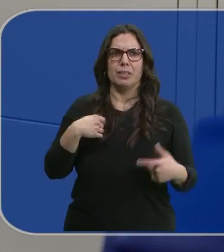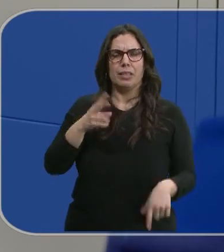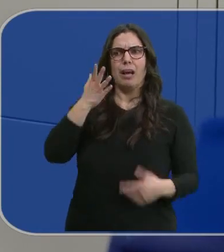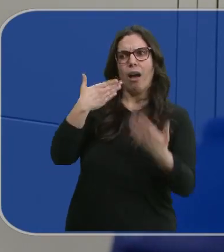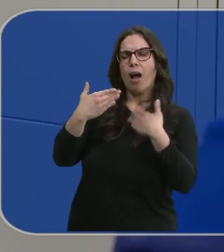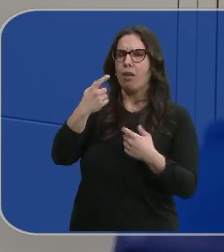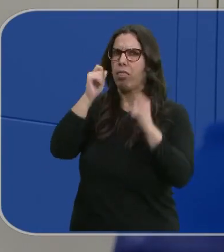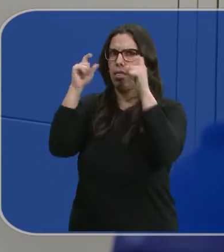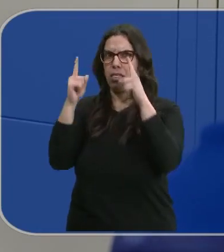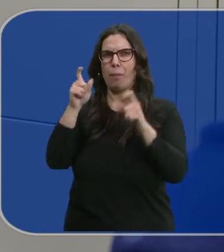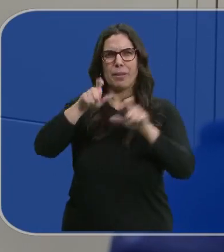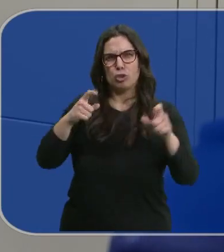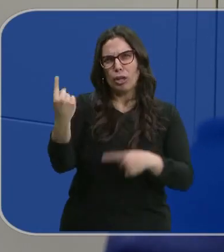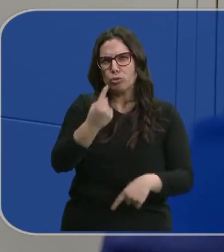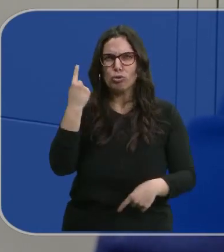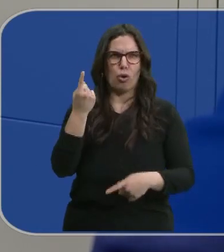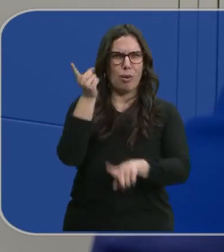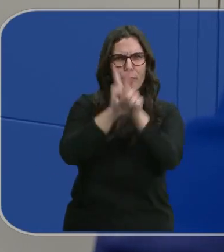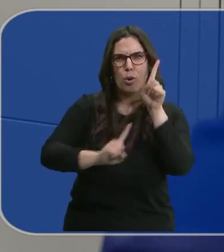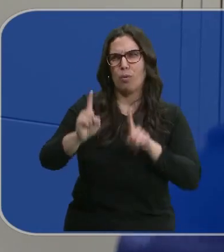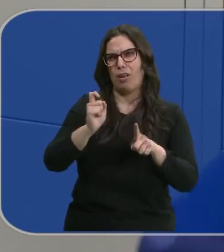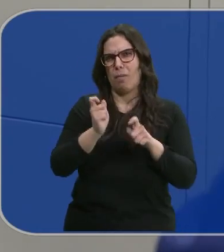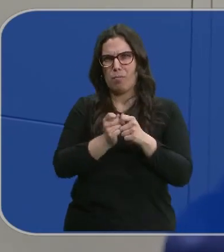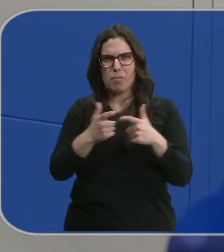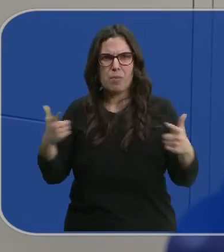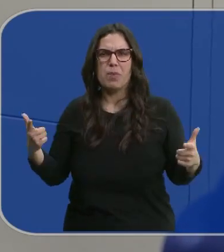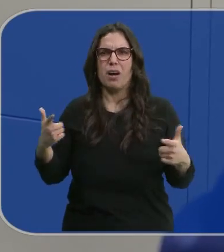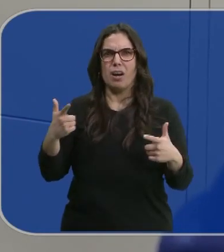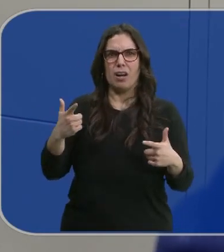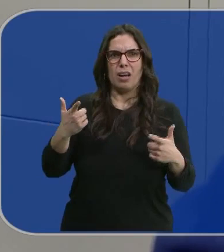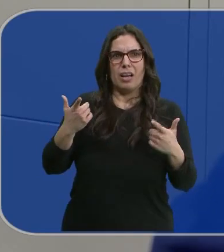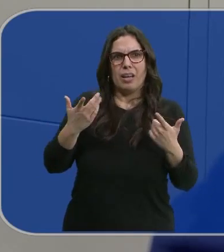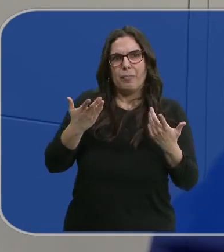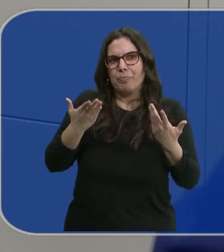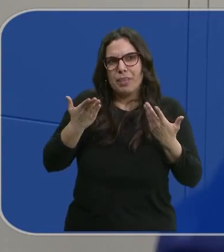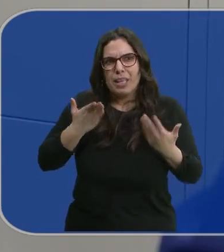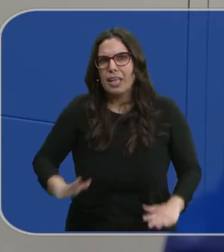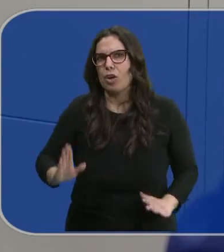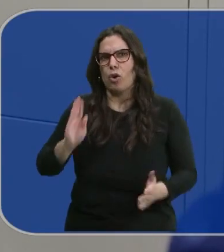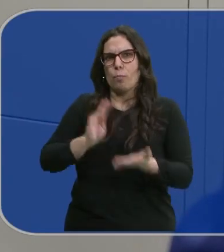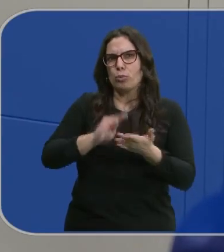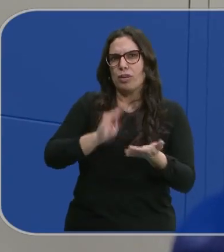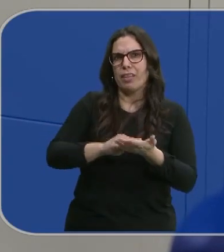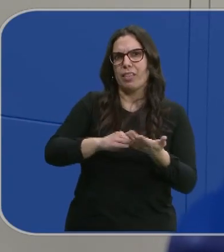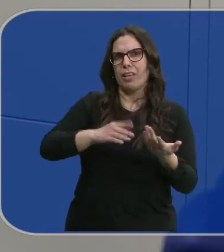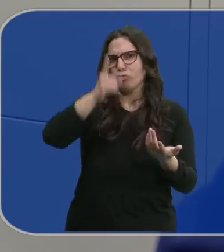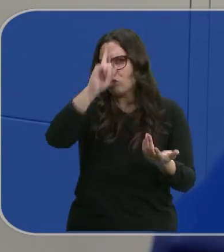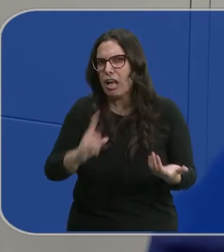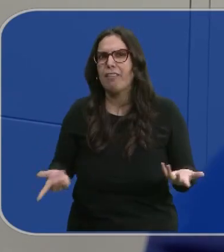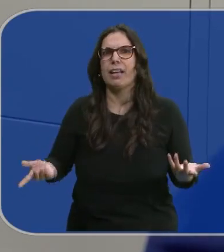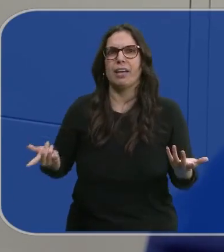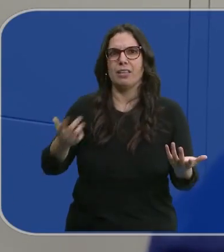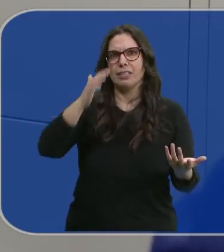verlo, mucha gente sola, con problemas, incluso los hijos que no saben mucho, quieren saber mucho de